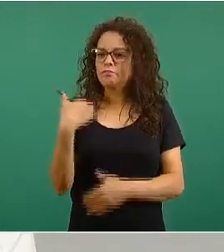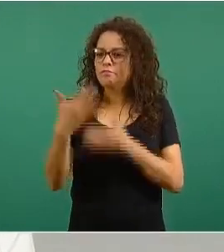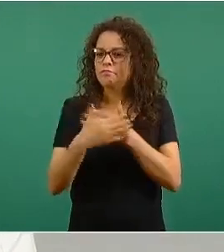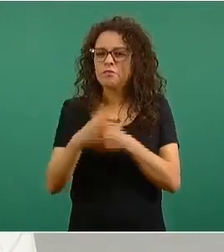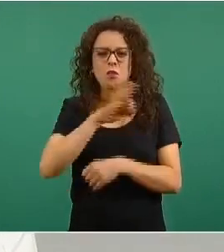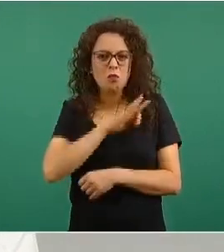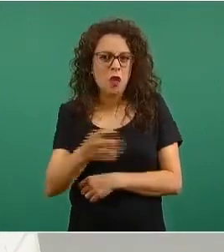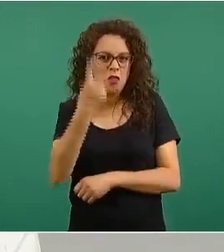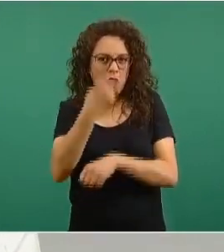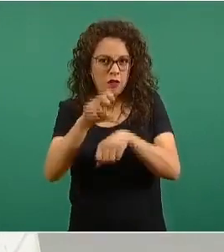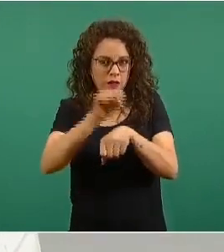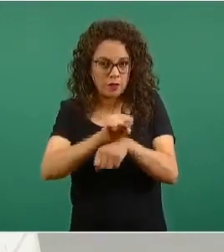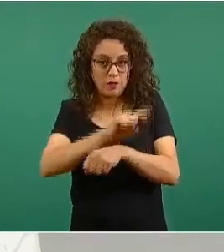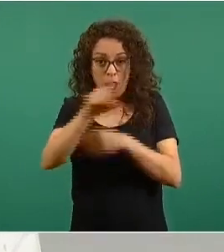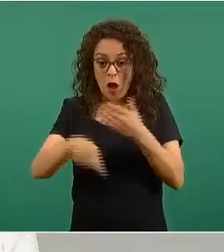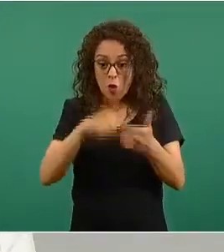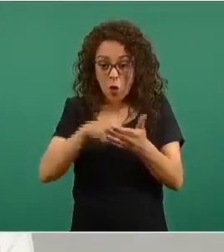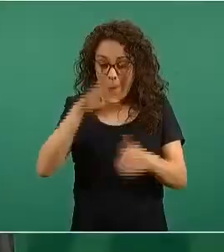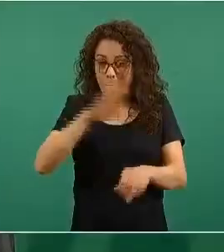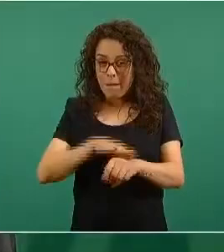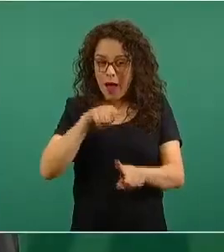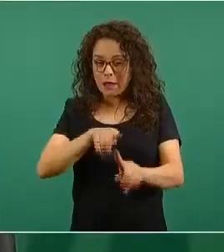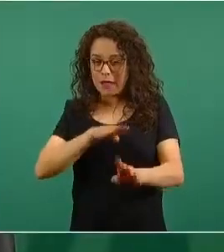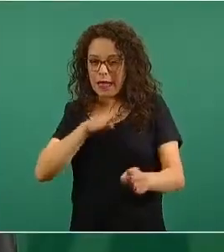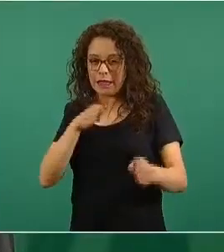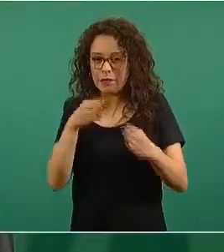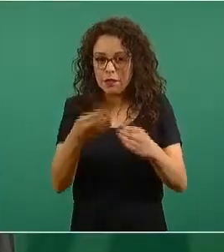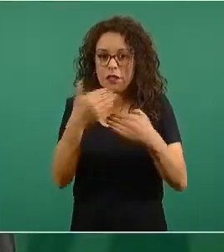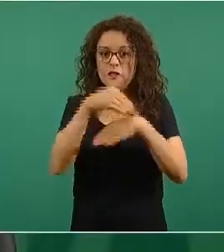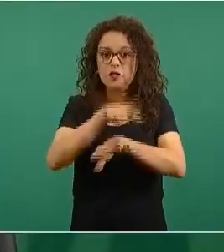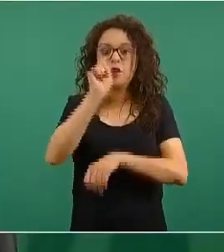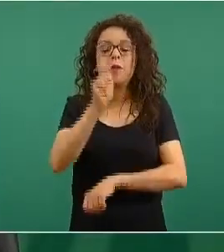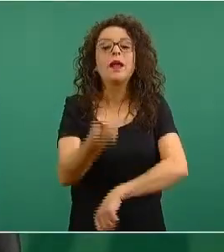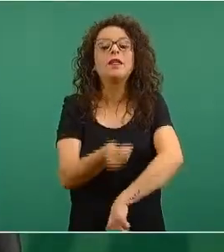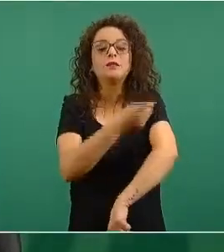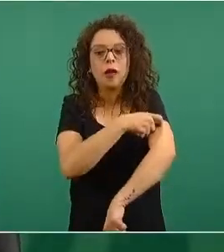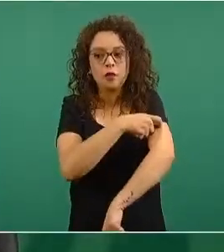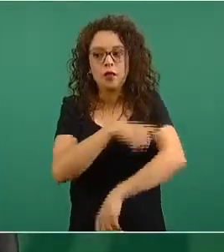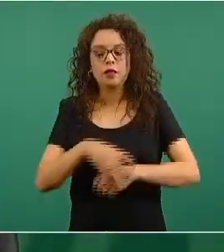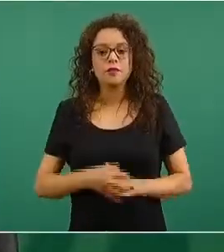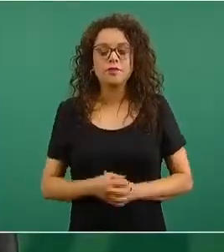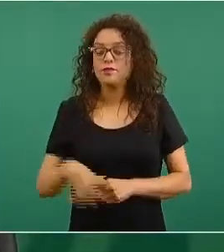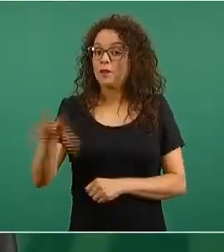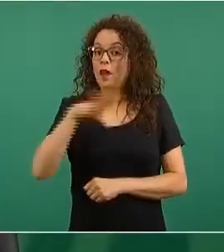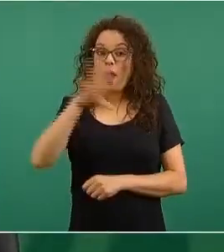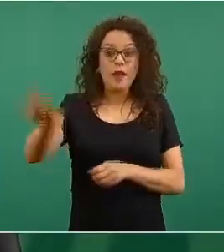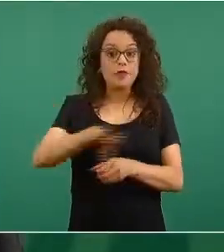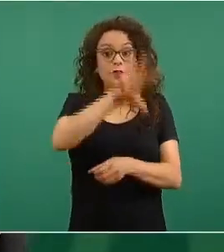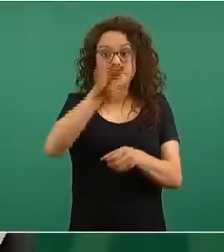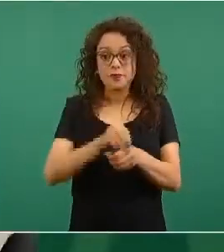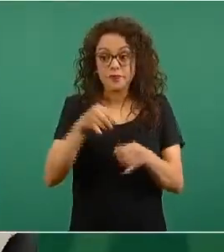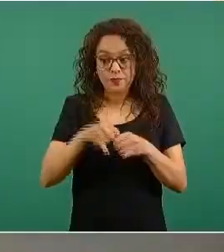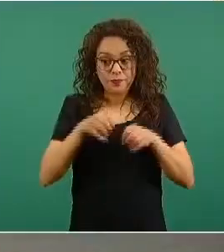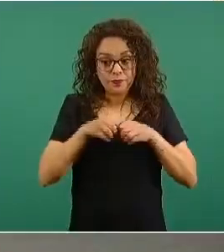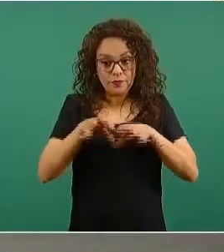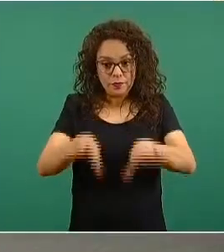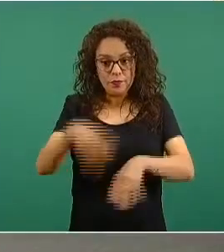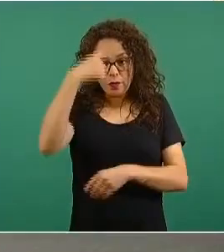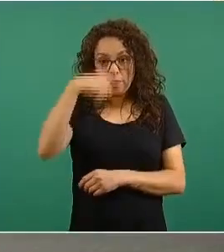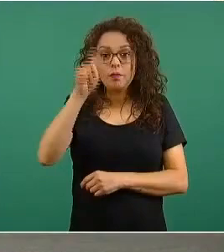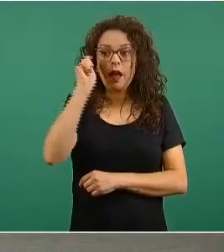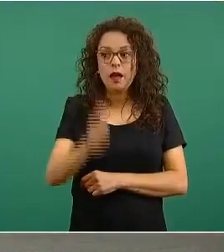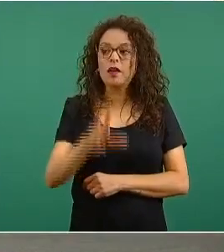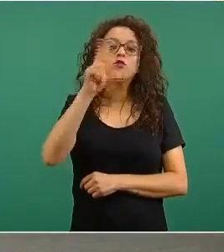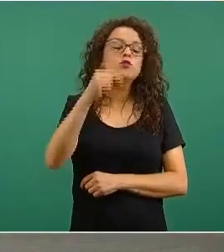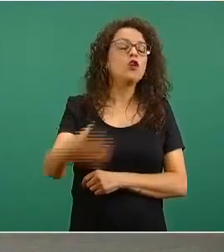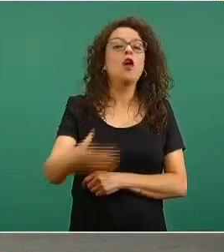sitio específico sobre la vacunación, en donde estará toda la información para no saturar más